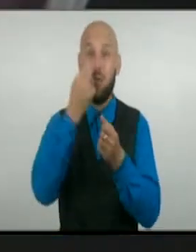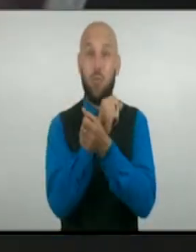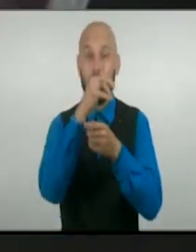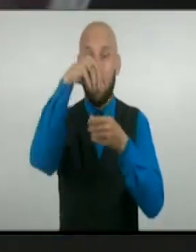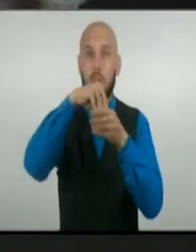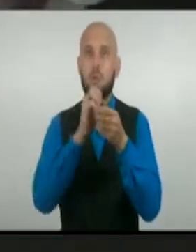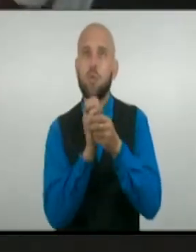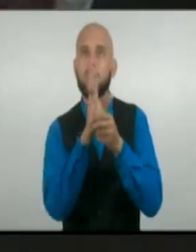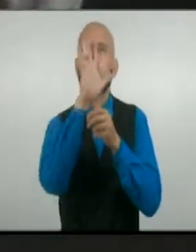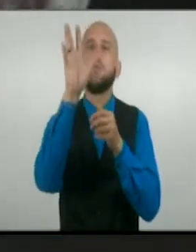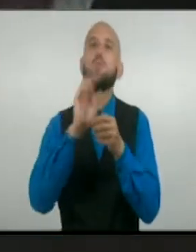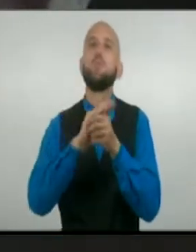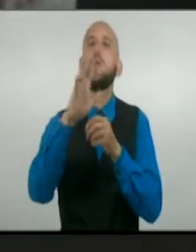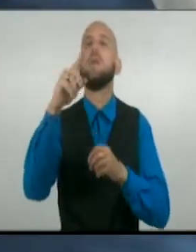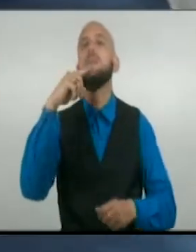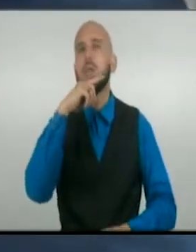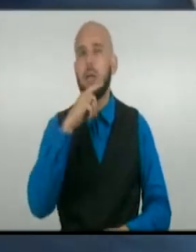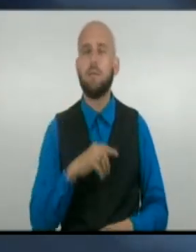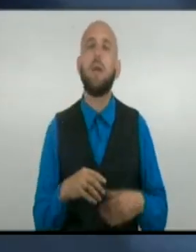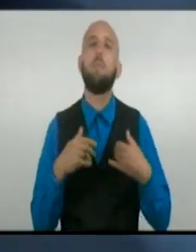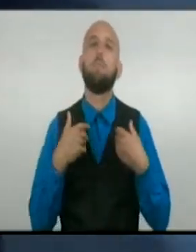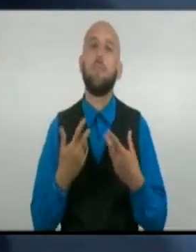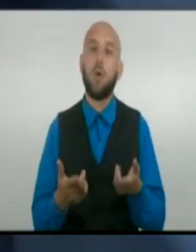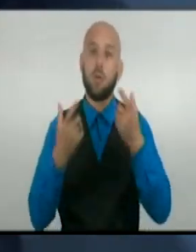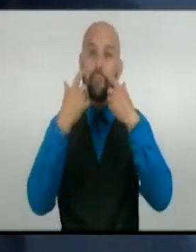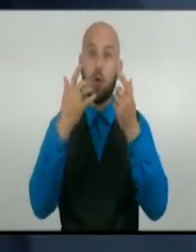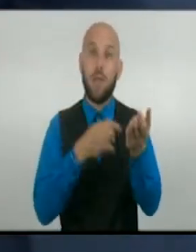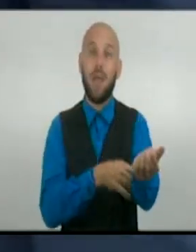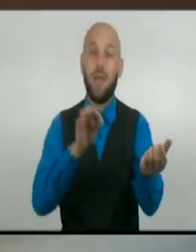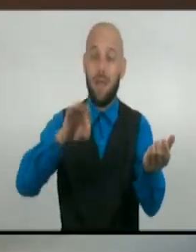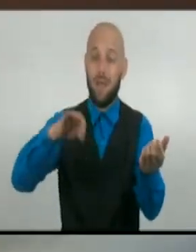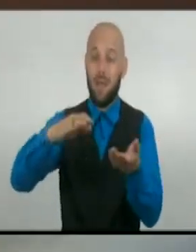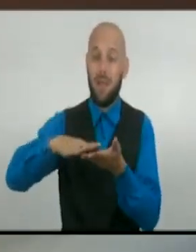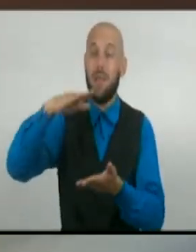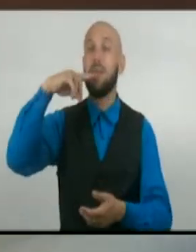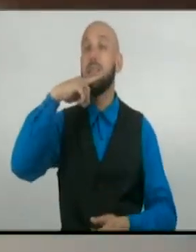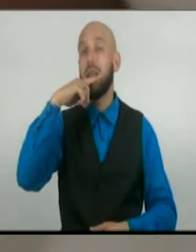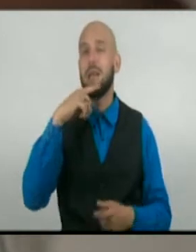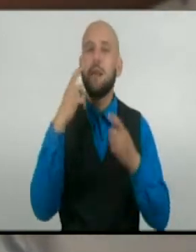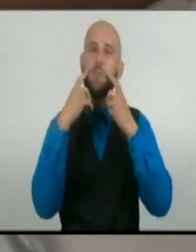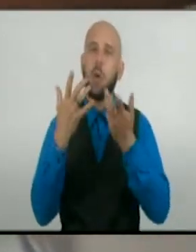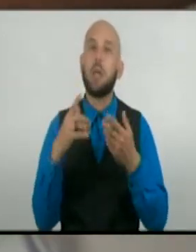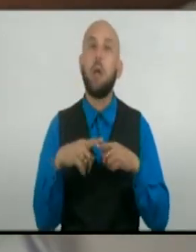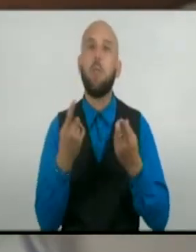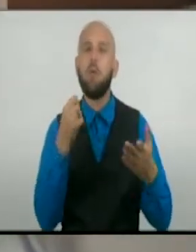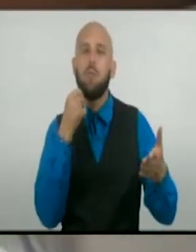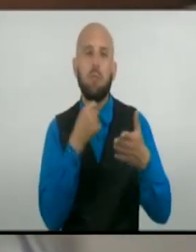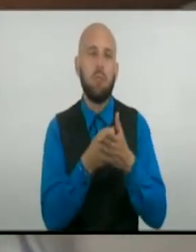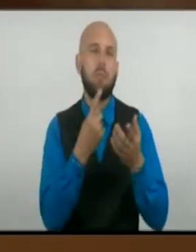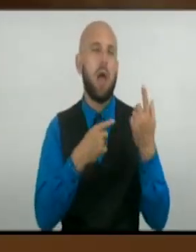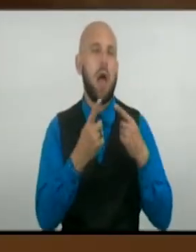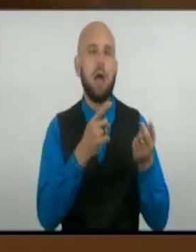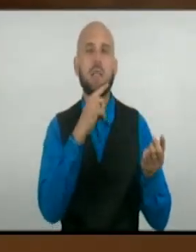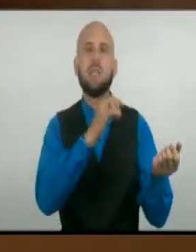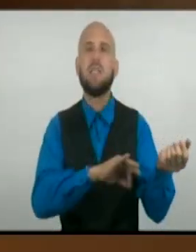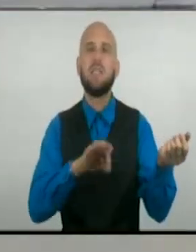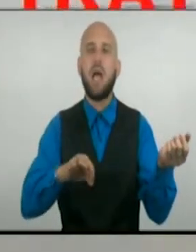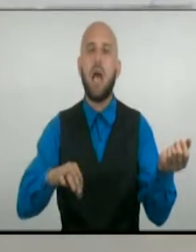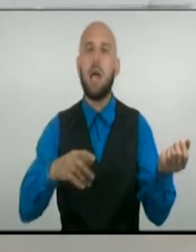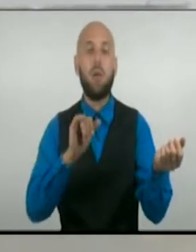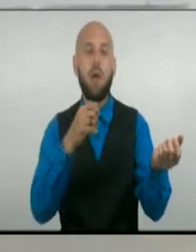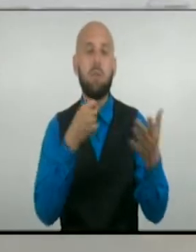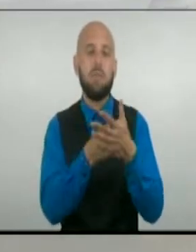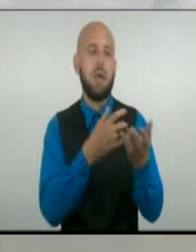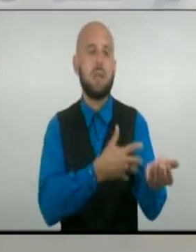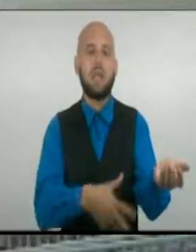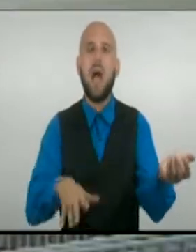puede deducir que la donación es de vital importancia ya que tras la pérdida de sangre los riesgos a que se expone el paciente